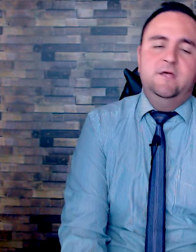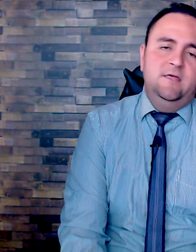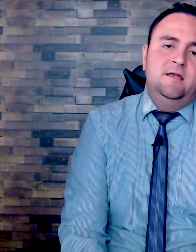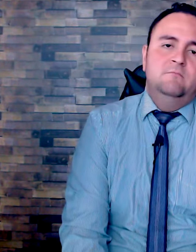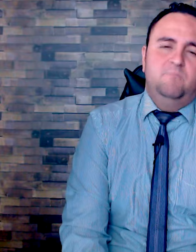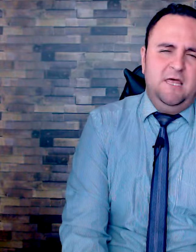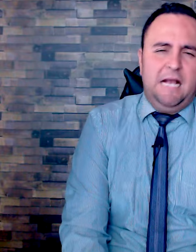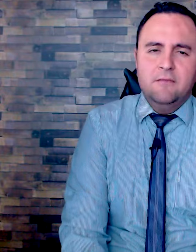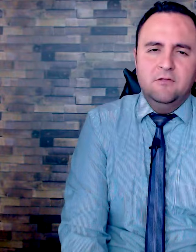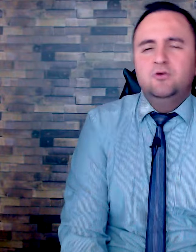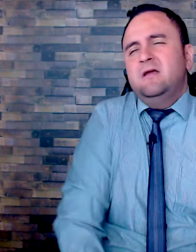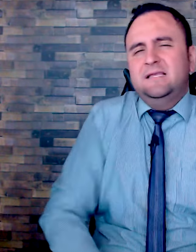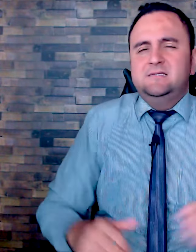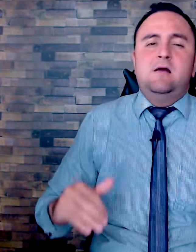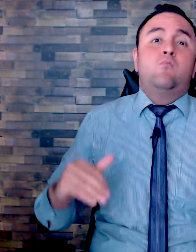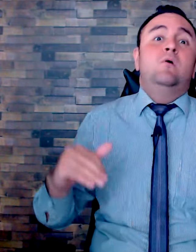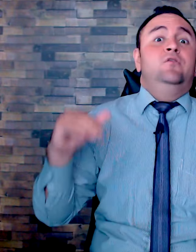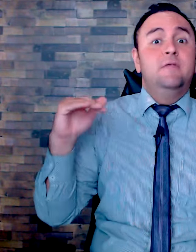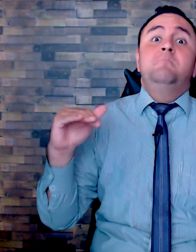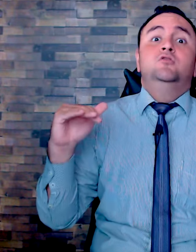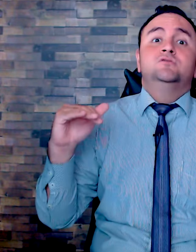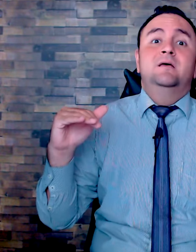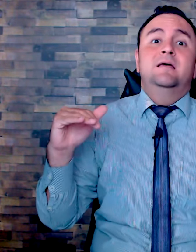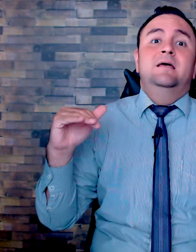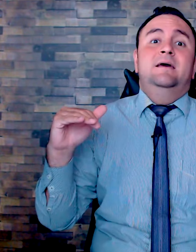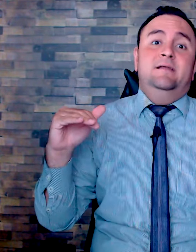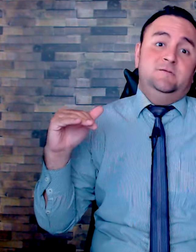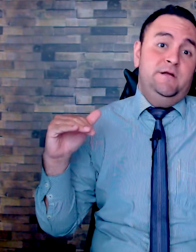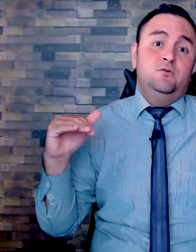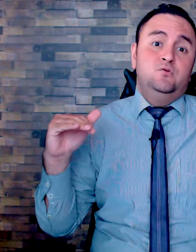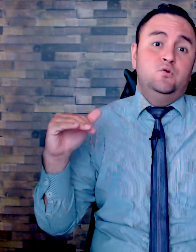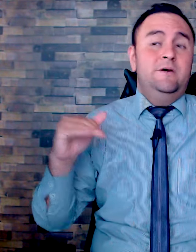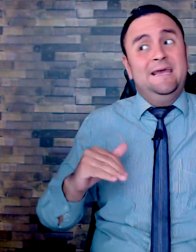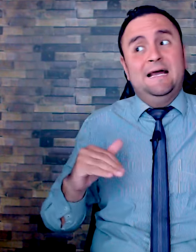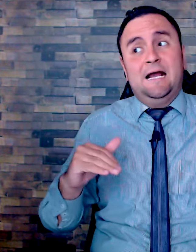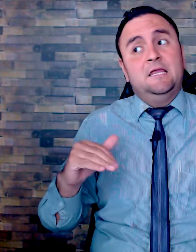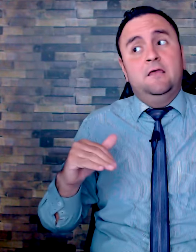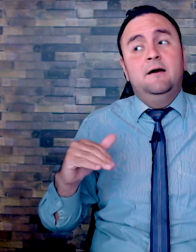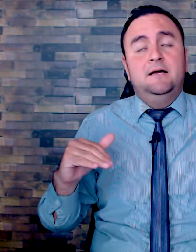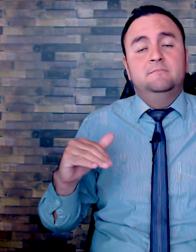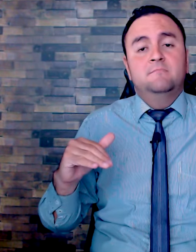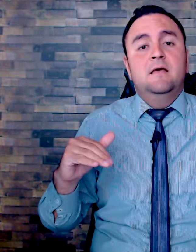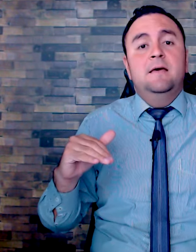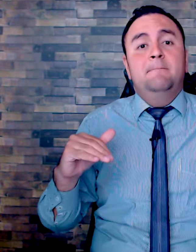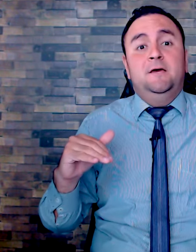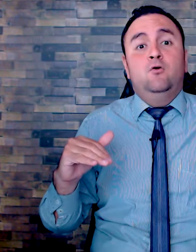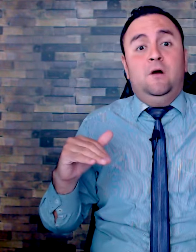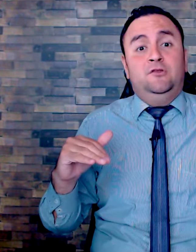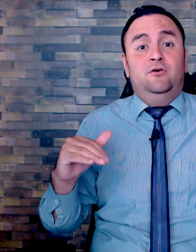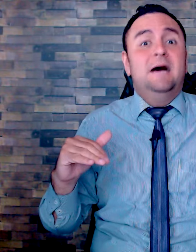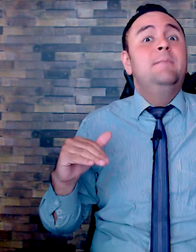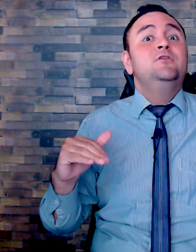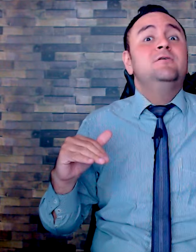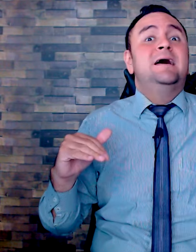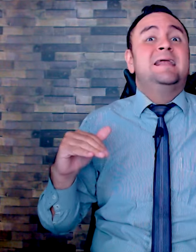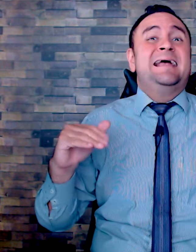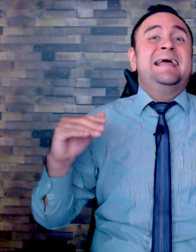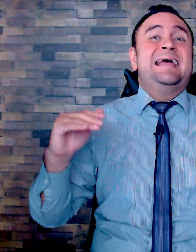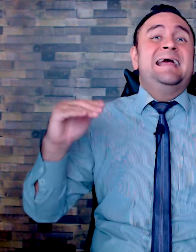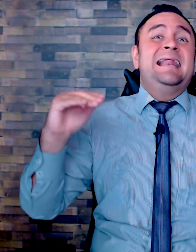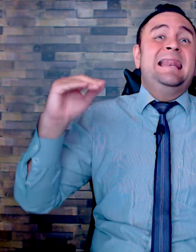un líder predicaba en un ayuno y él decía, cuando oramos, el espíritu sube y la carne baja. Pero cuando dejamos de